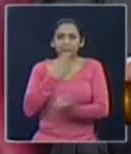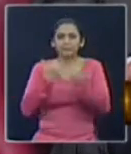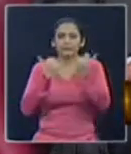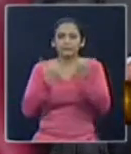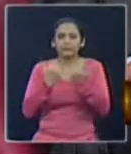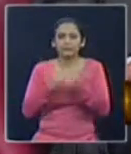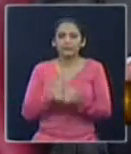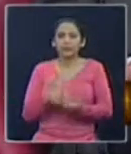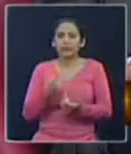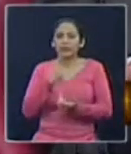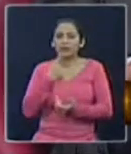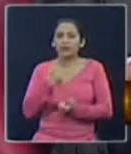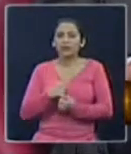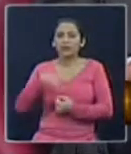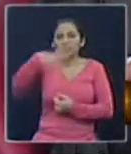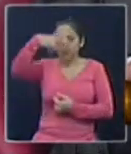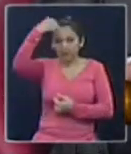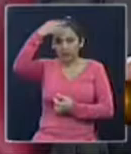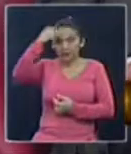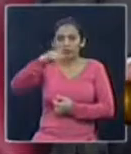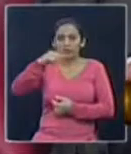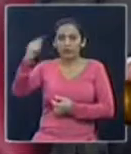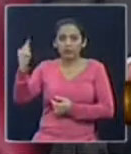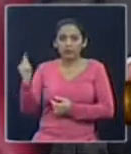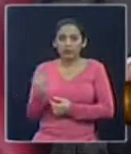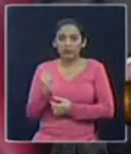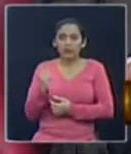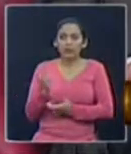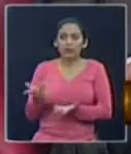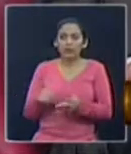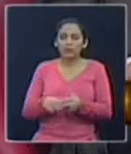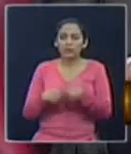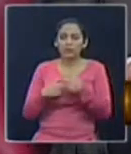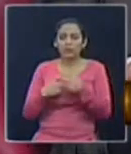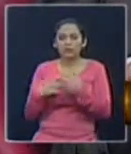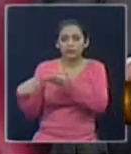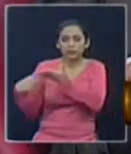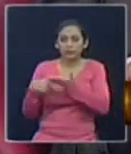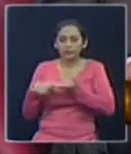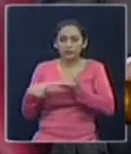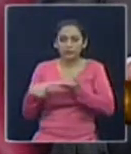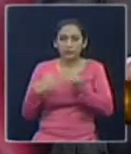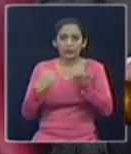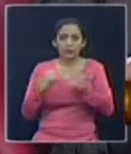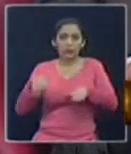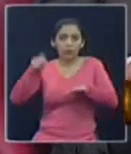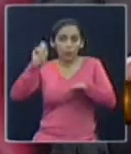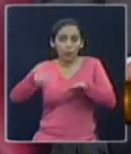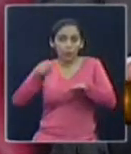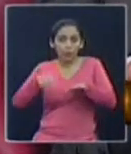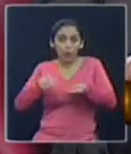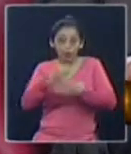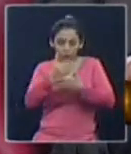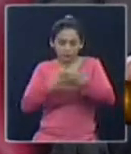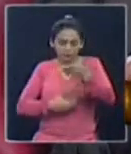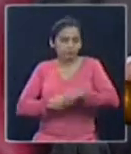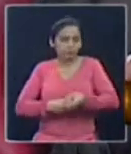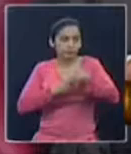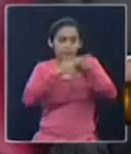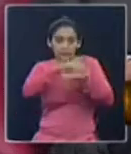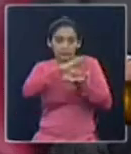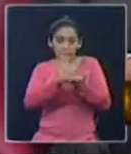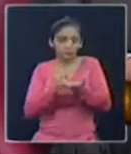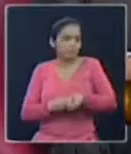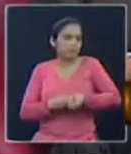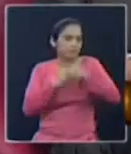al vicepresidente de la República, Jorge Glass. El juez de la Corte Nacional de Justicia, Miguel Jurado, envió ya la solicitud a tramitarse como requisito